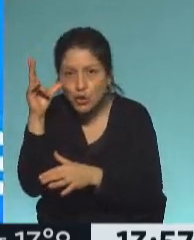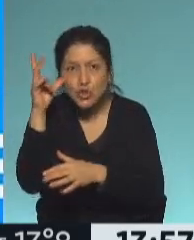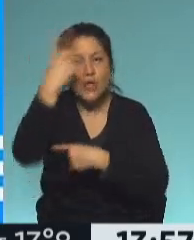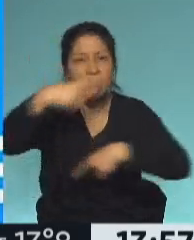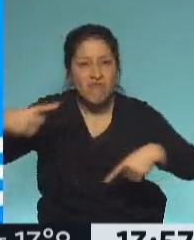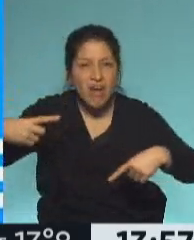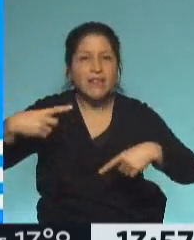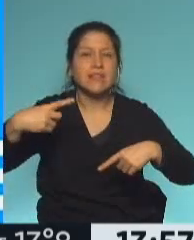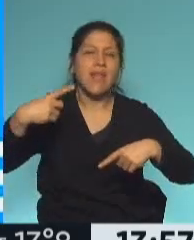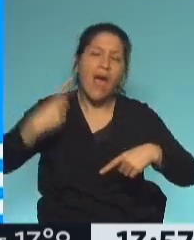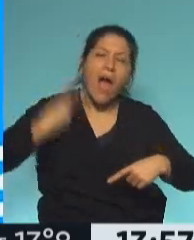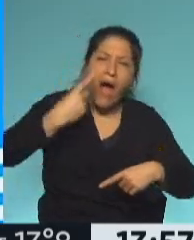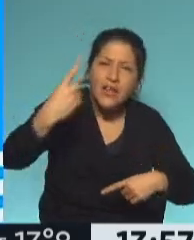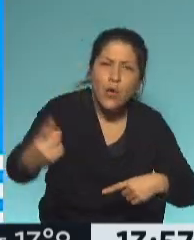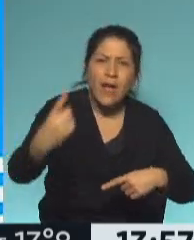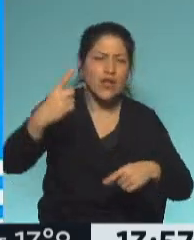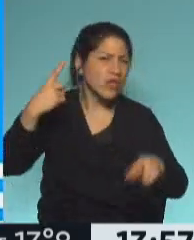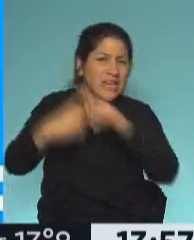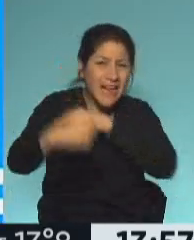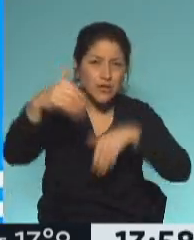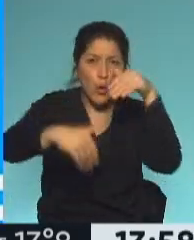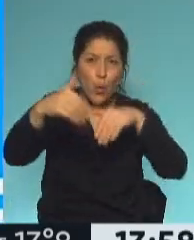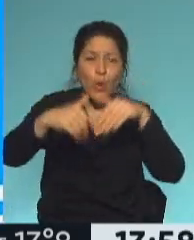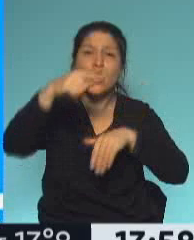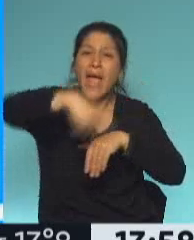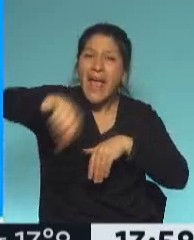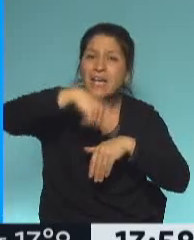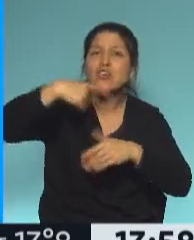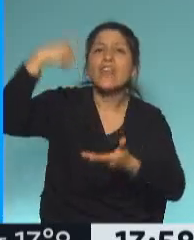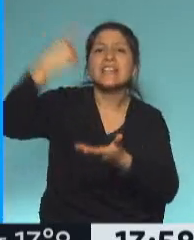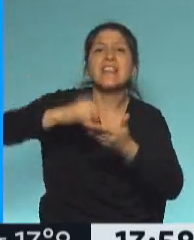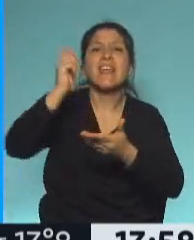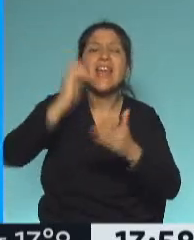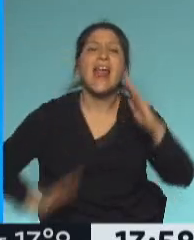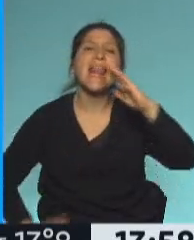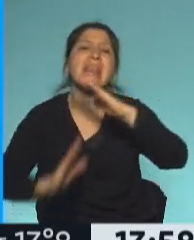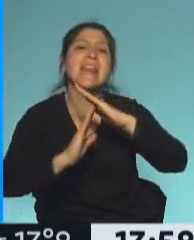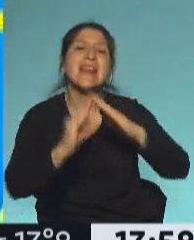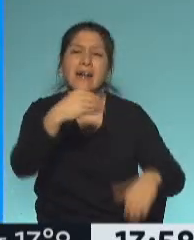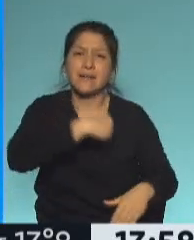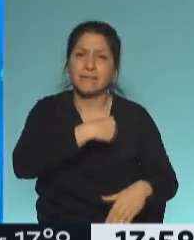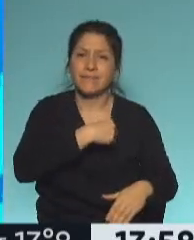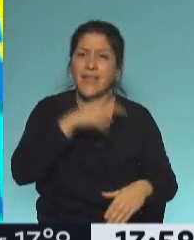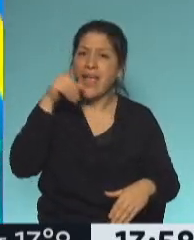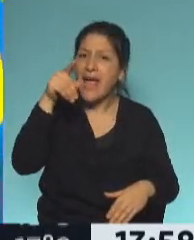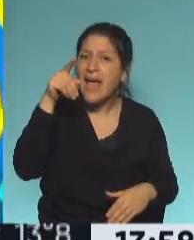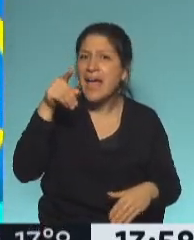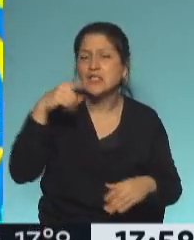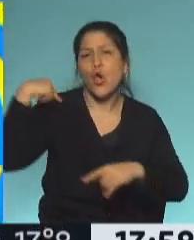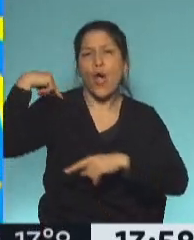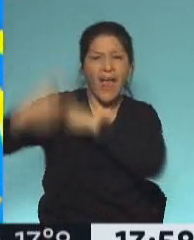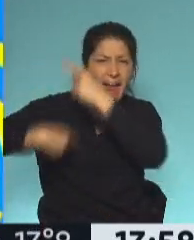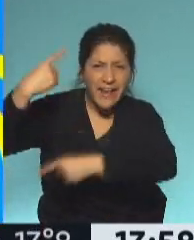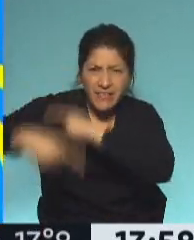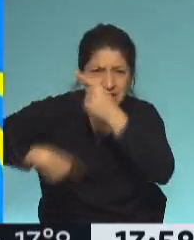voto directo, que son los que a su vez eligen al líder supremo. Es decir, el líder supremo no es un cargo hereditario, no es